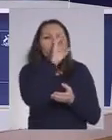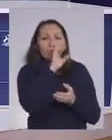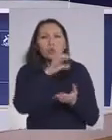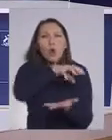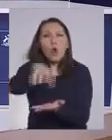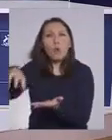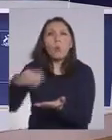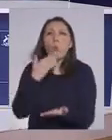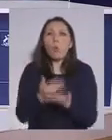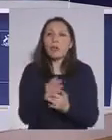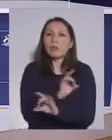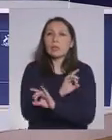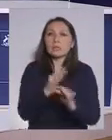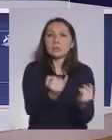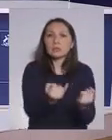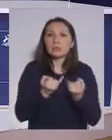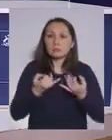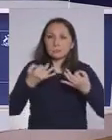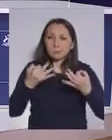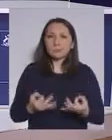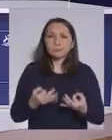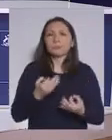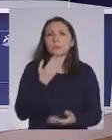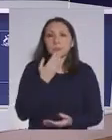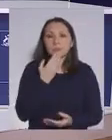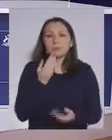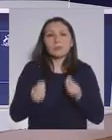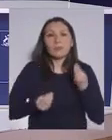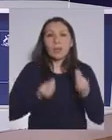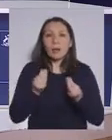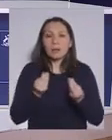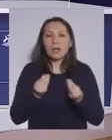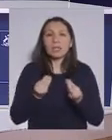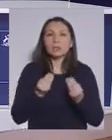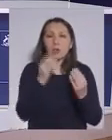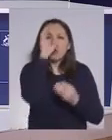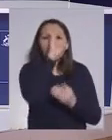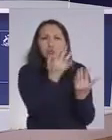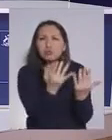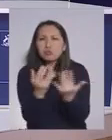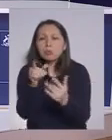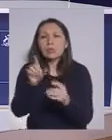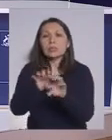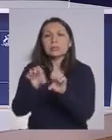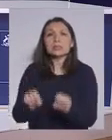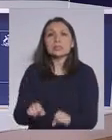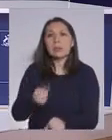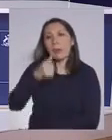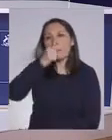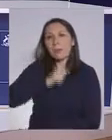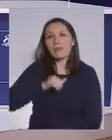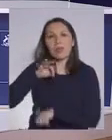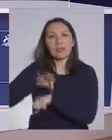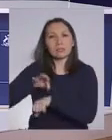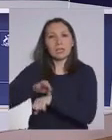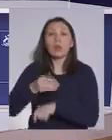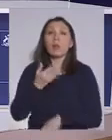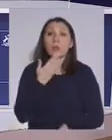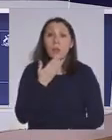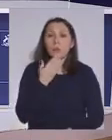indicadores cuando ya van a estar disponibles y también qué sucede con la trazabilidad en el sistema privado de salud y